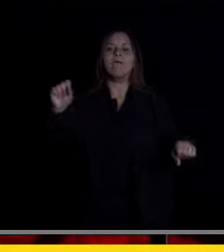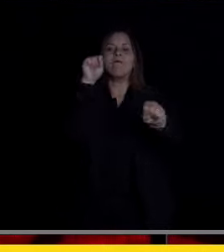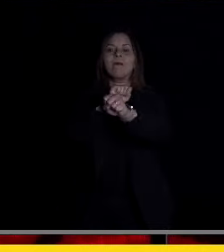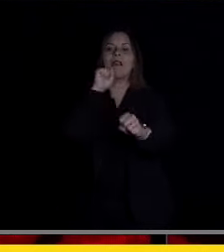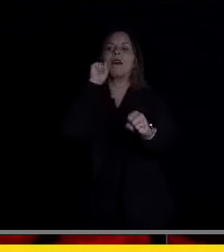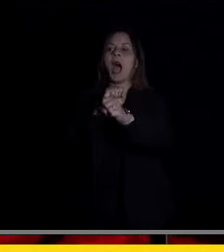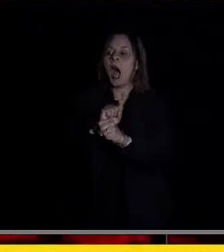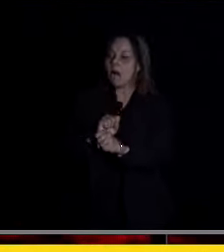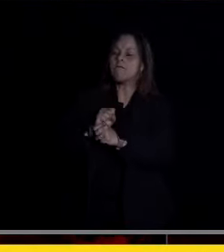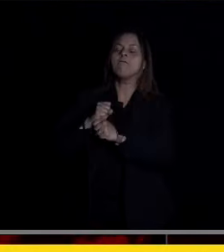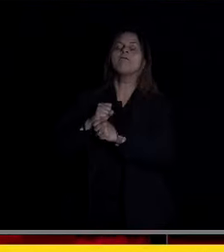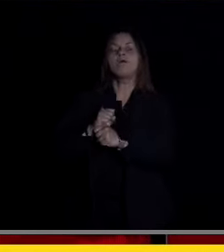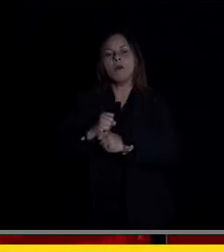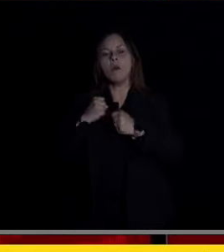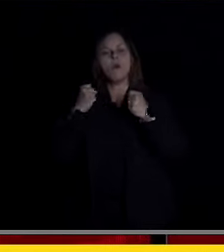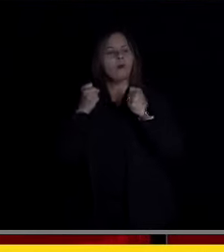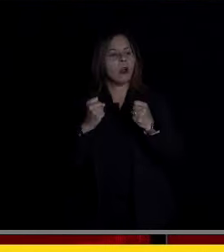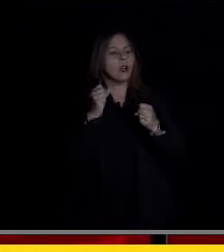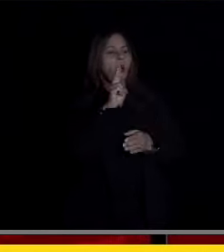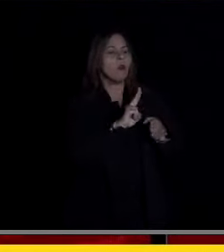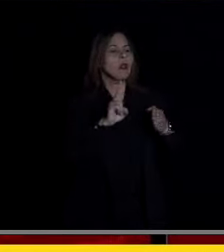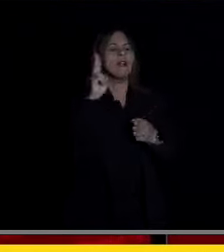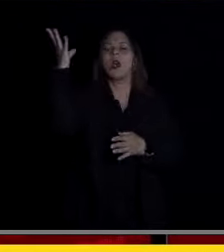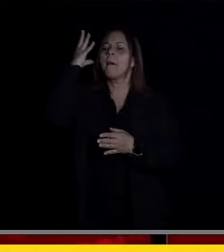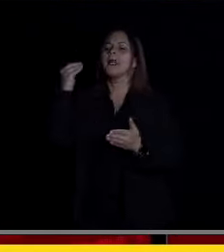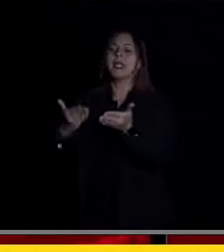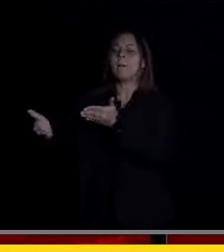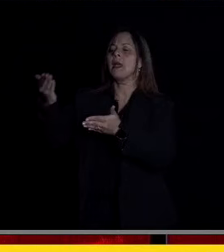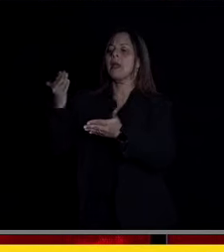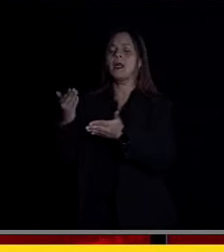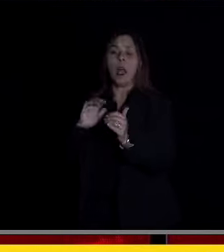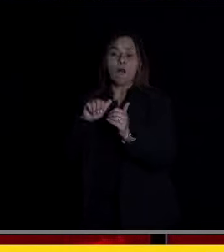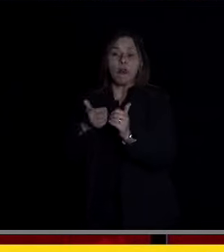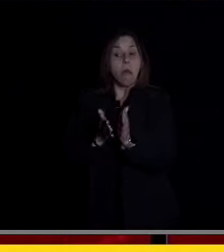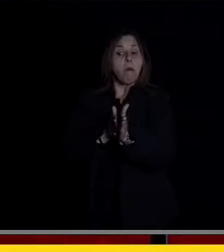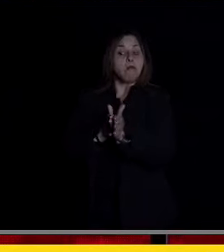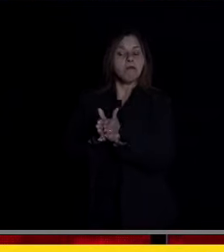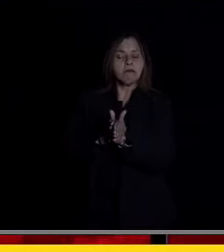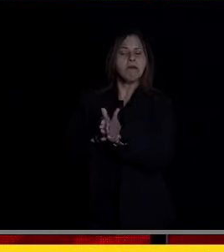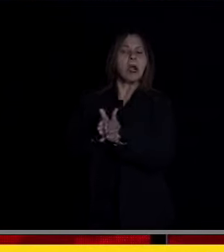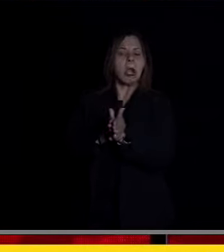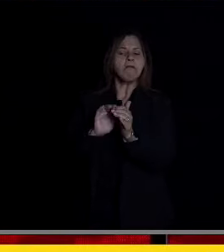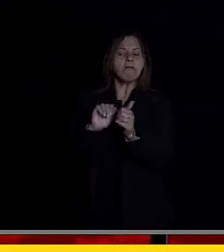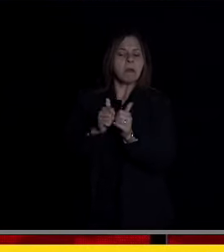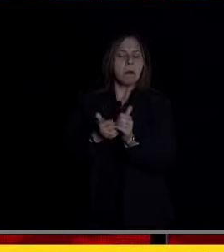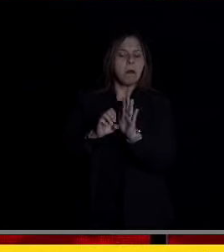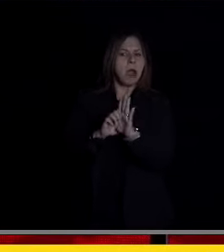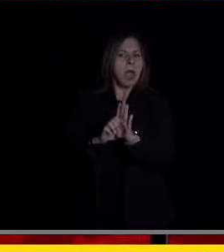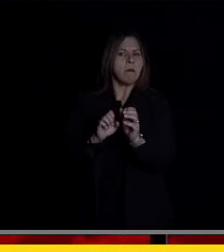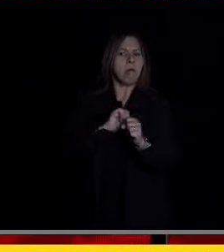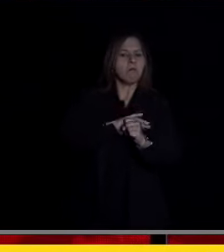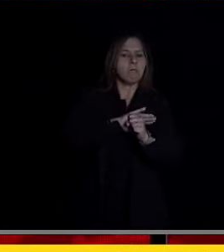Trabajamos sin descanso y utilizamos las experiencias pasadas como oportunidades. Por ejemplo, de la pandemia y